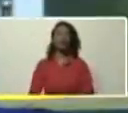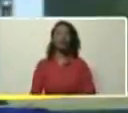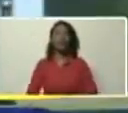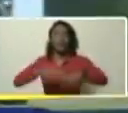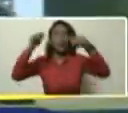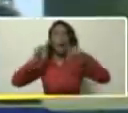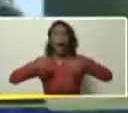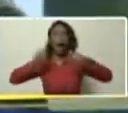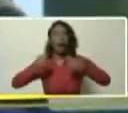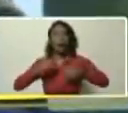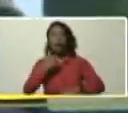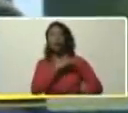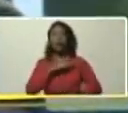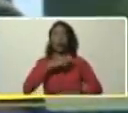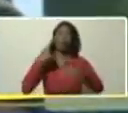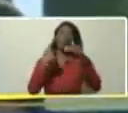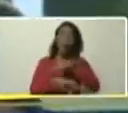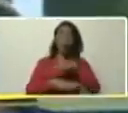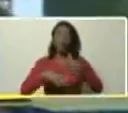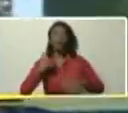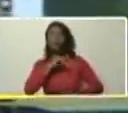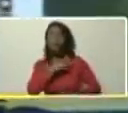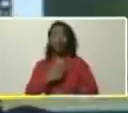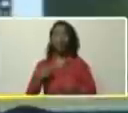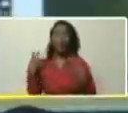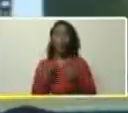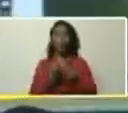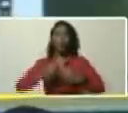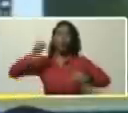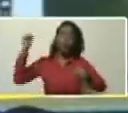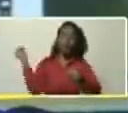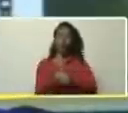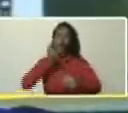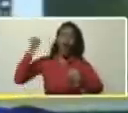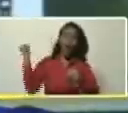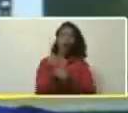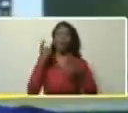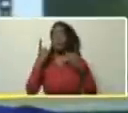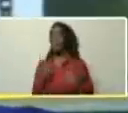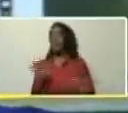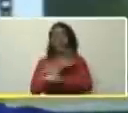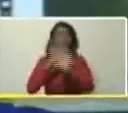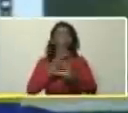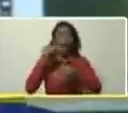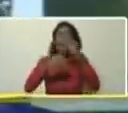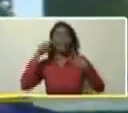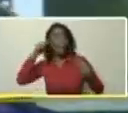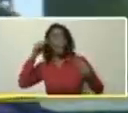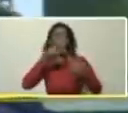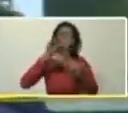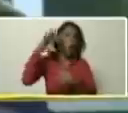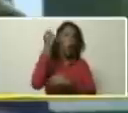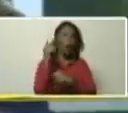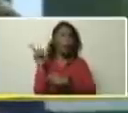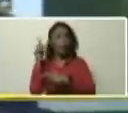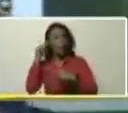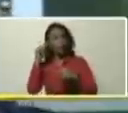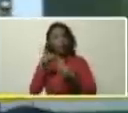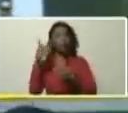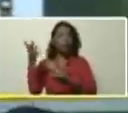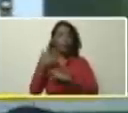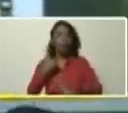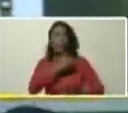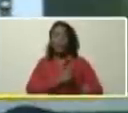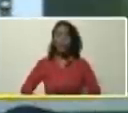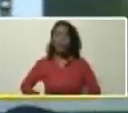aquí vamos a estar nosotros trabajando sin descanso para lograr ese objetivo. Presidente, cuente